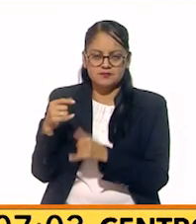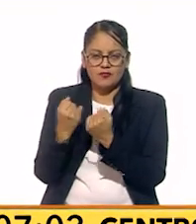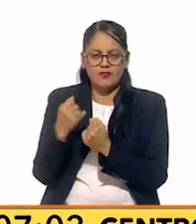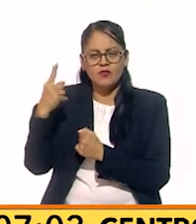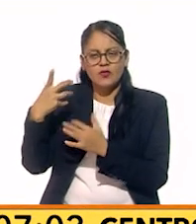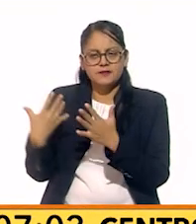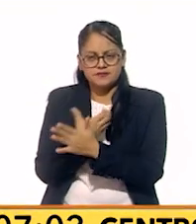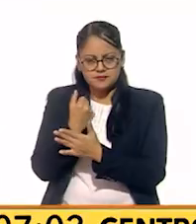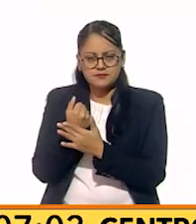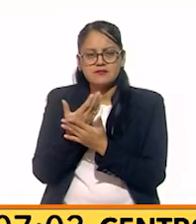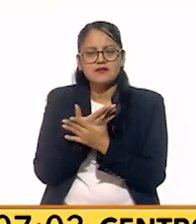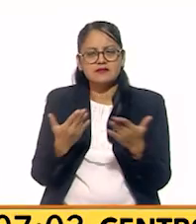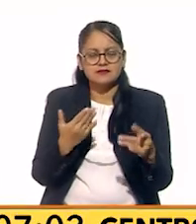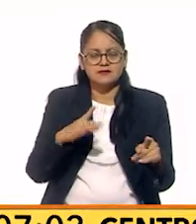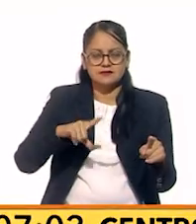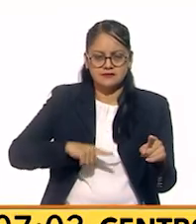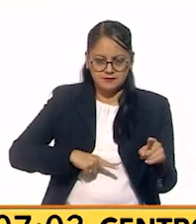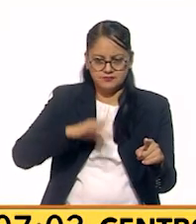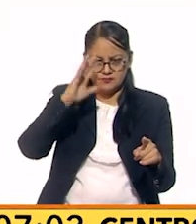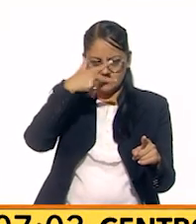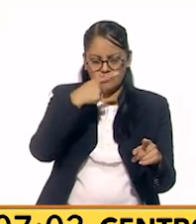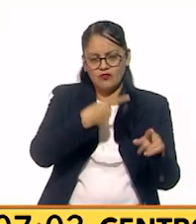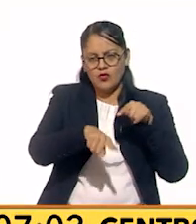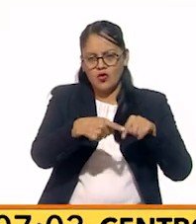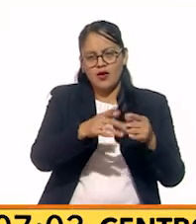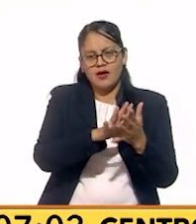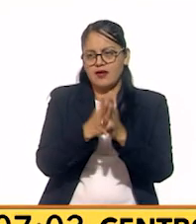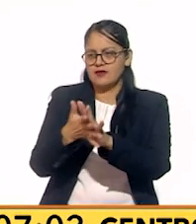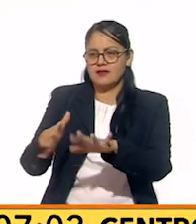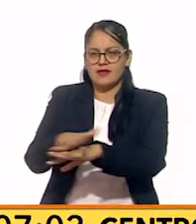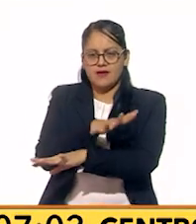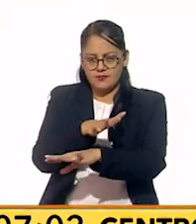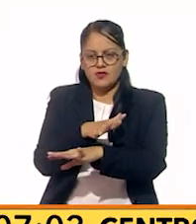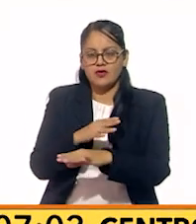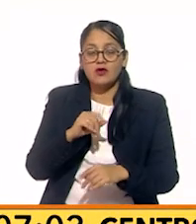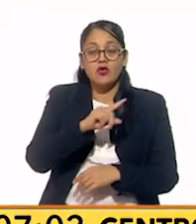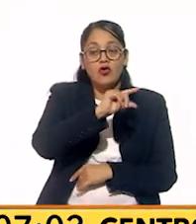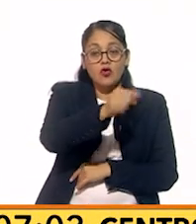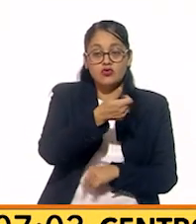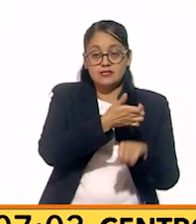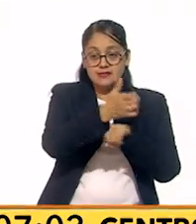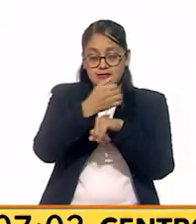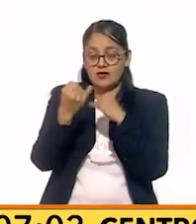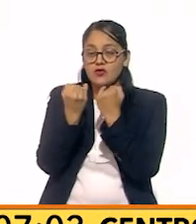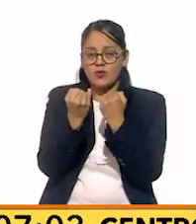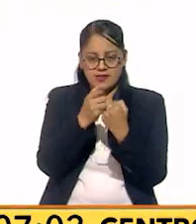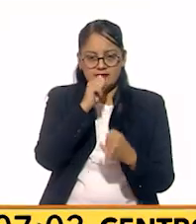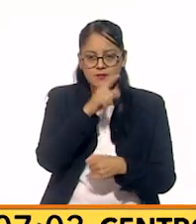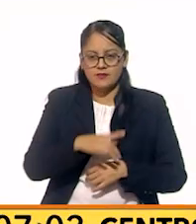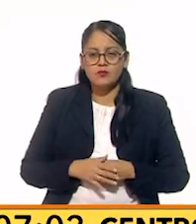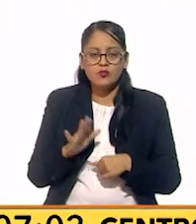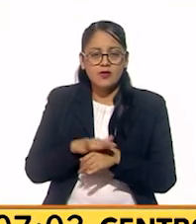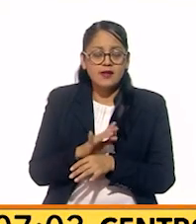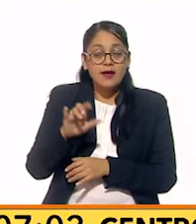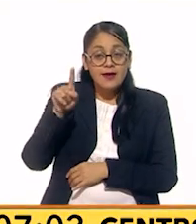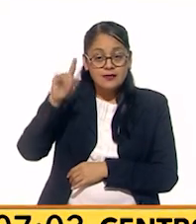un revés a la política de Donald Trump y así como otras victorias de gobernaciones en otros estados, porque en ese